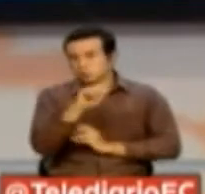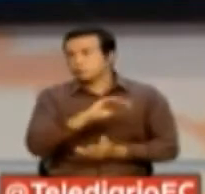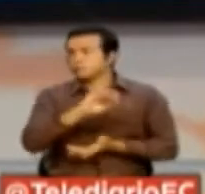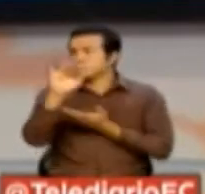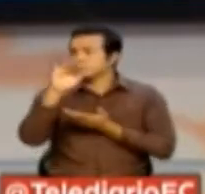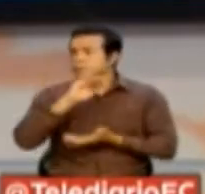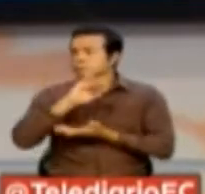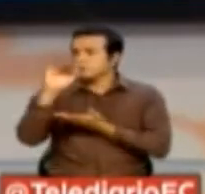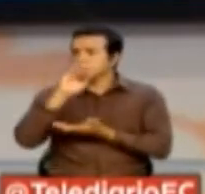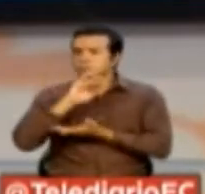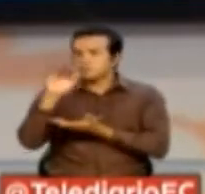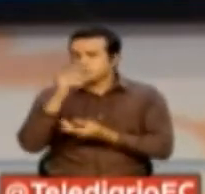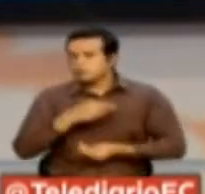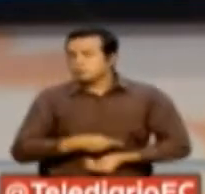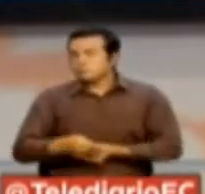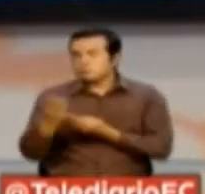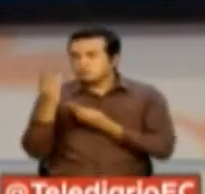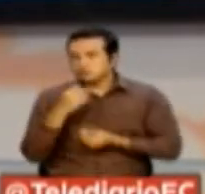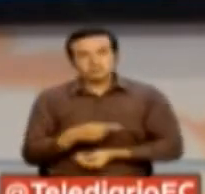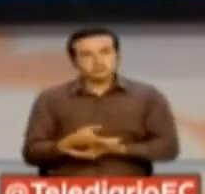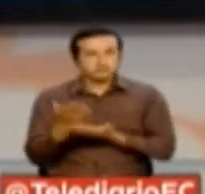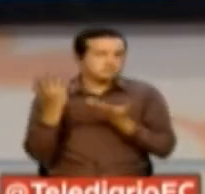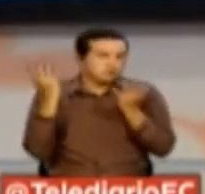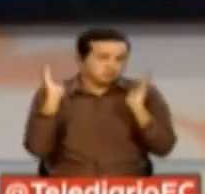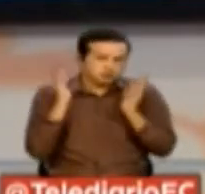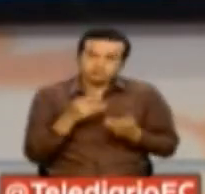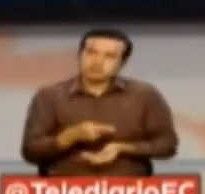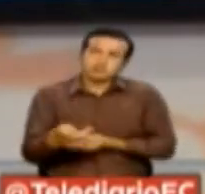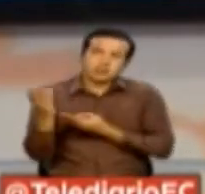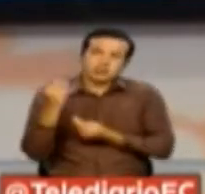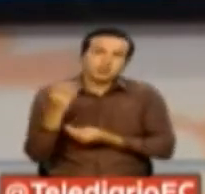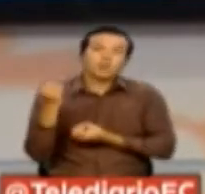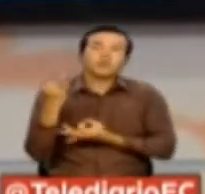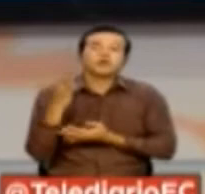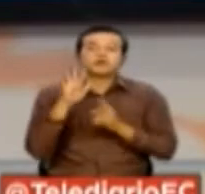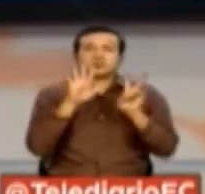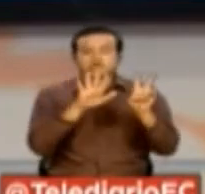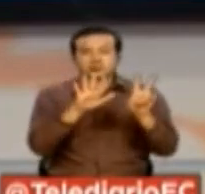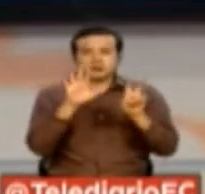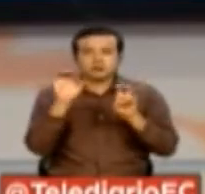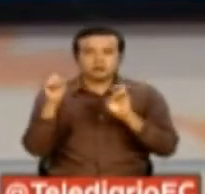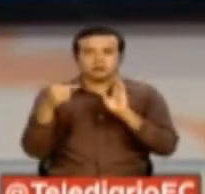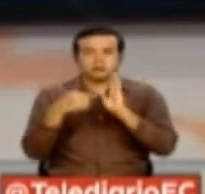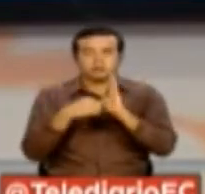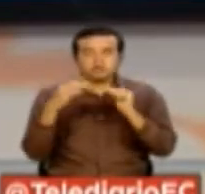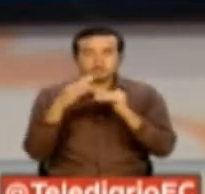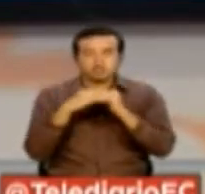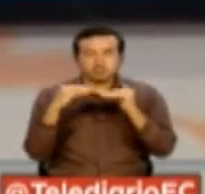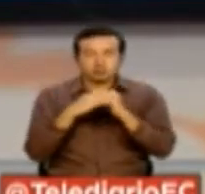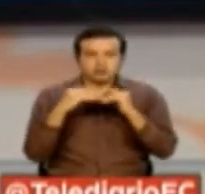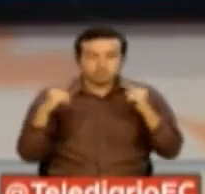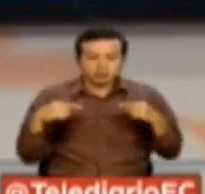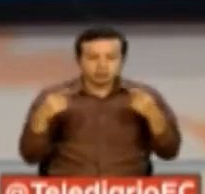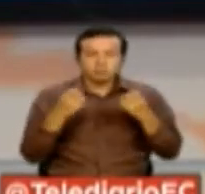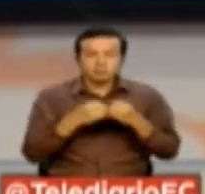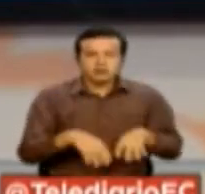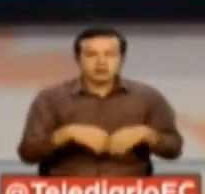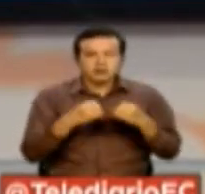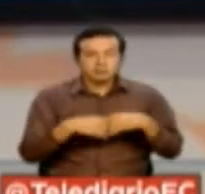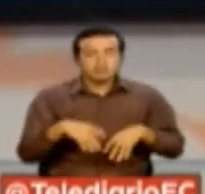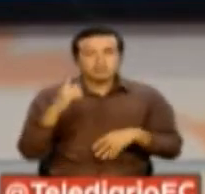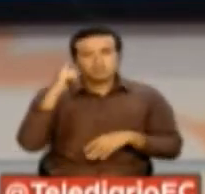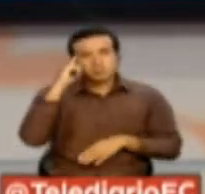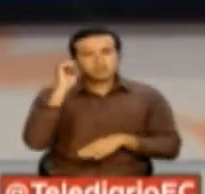en este modo de ver las cosas tendríamos apenas 700 mil dólares al día de pérdida para el